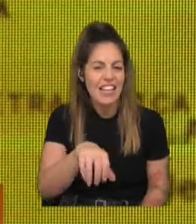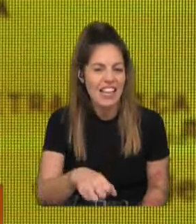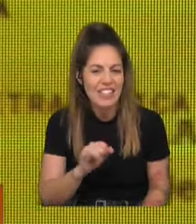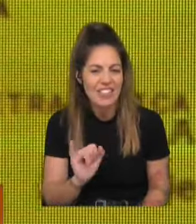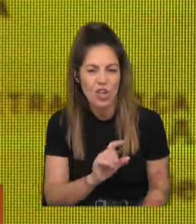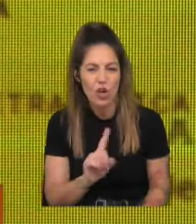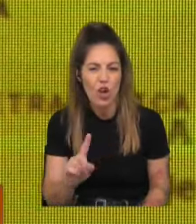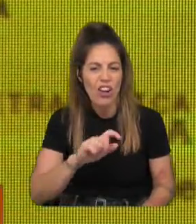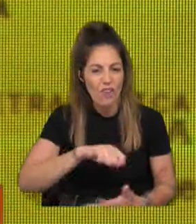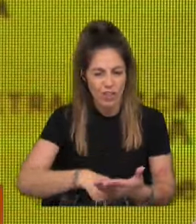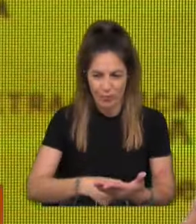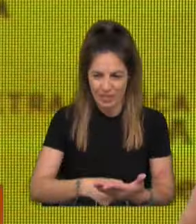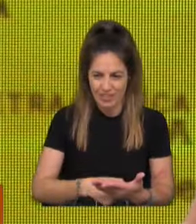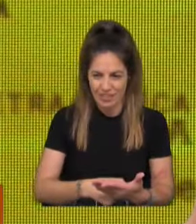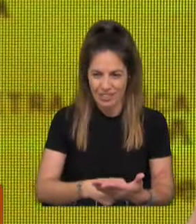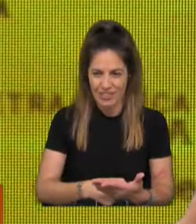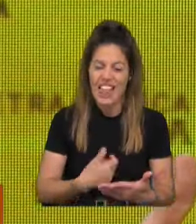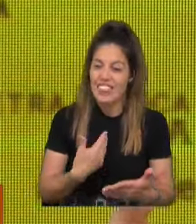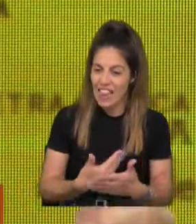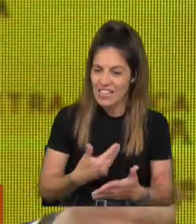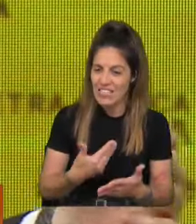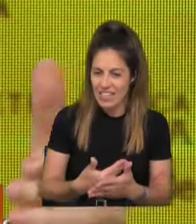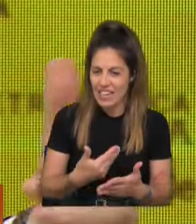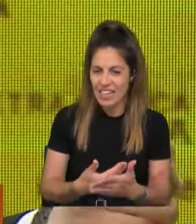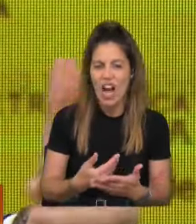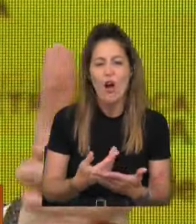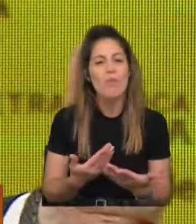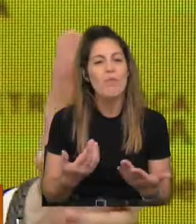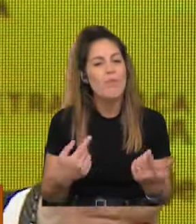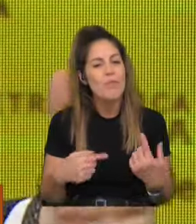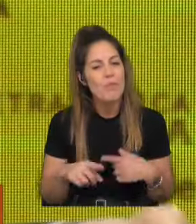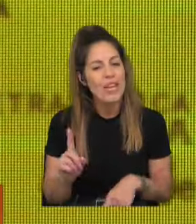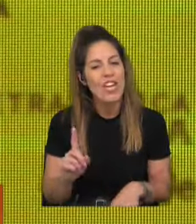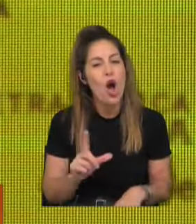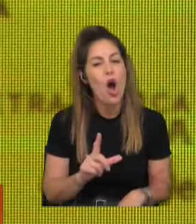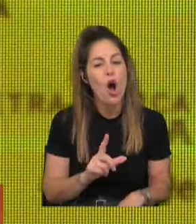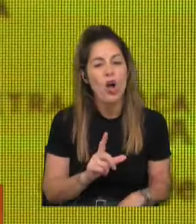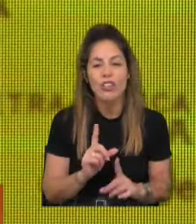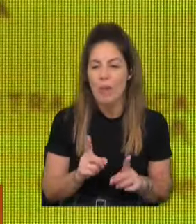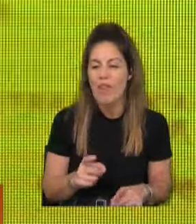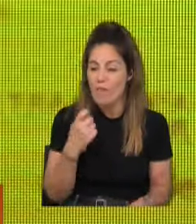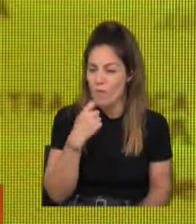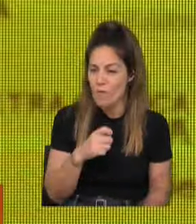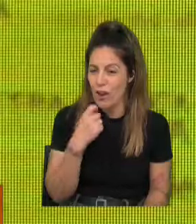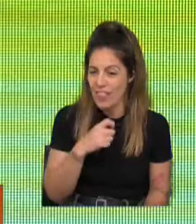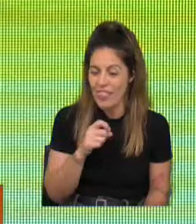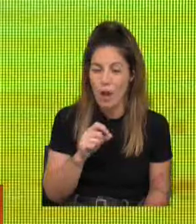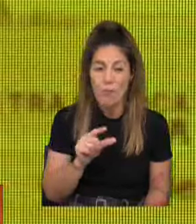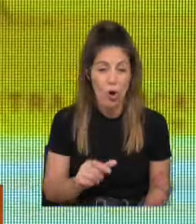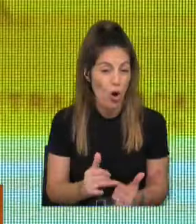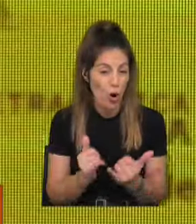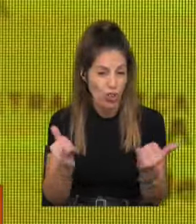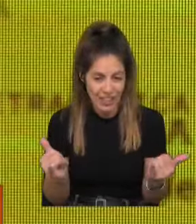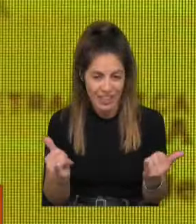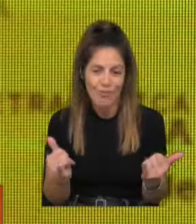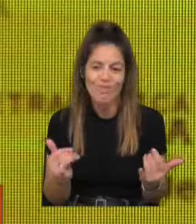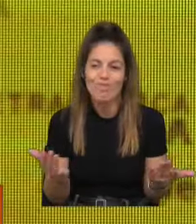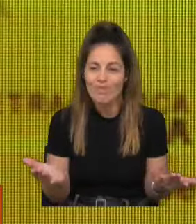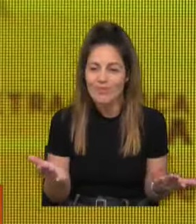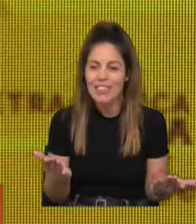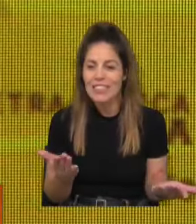firmas sí está bastante cerca pero con una lejanía con los pocos días que quedan que genera